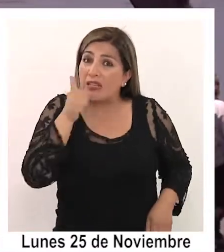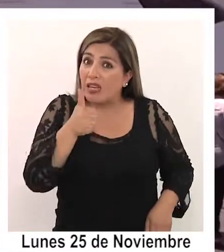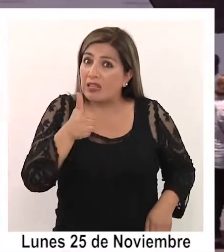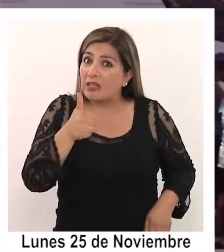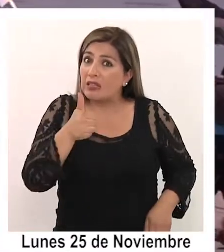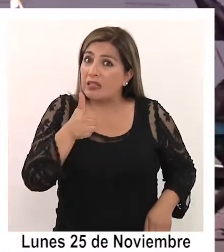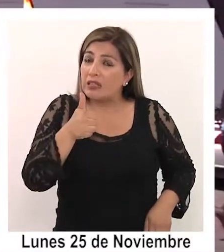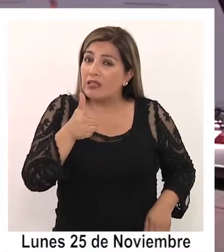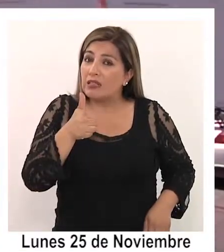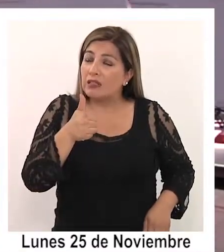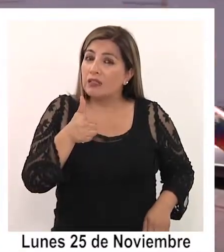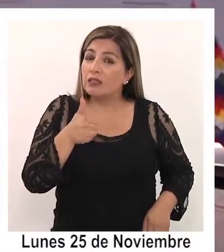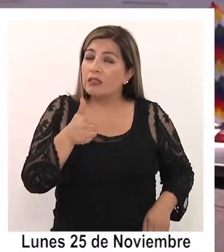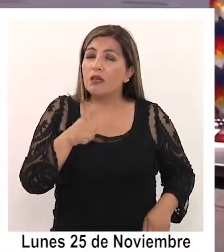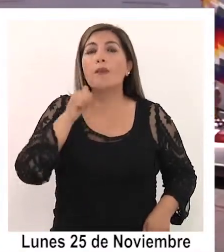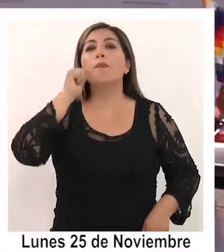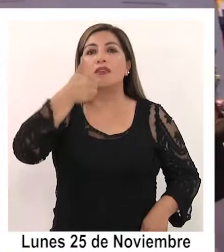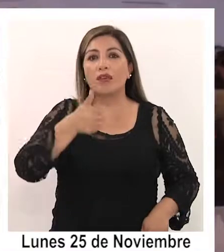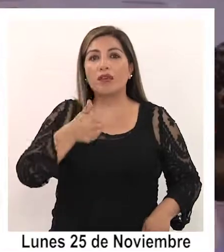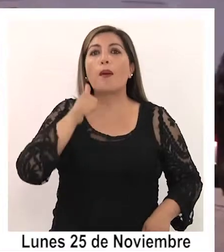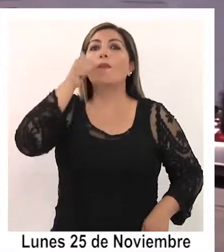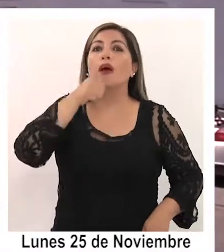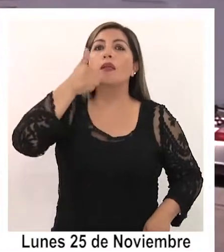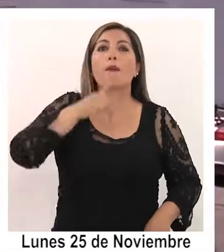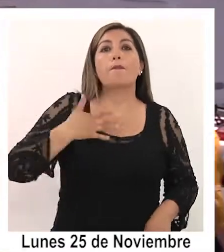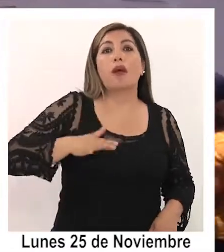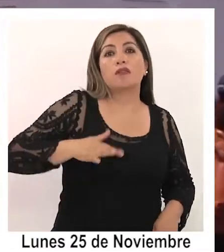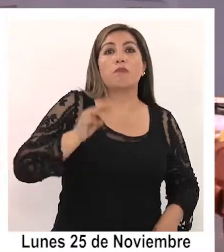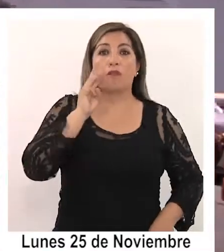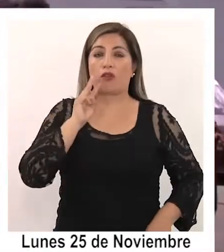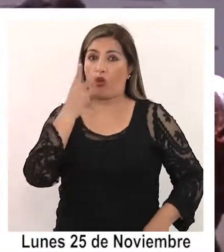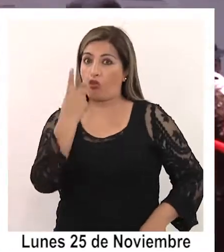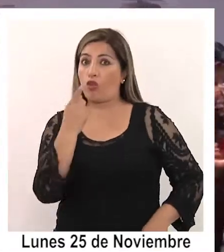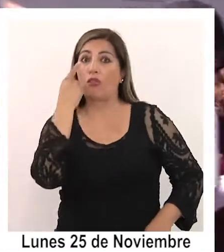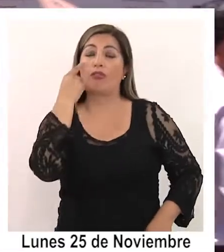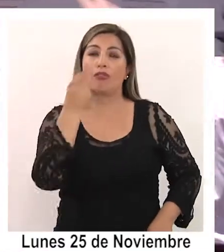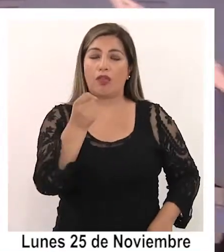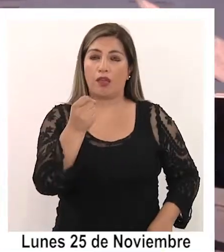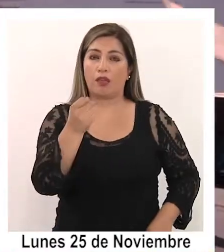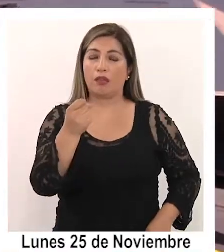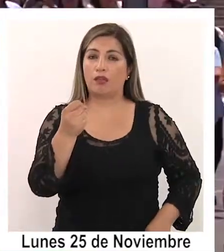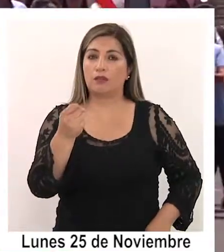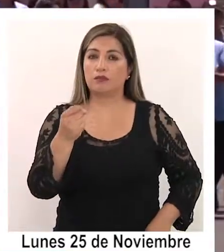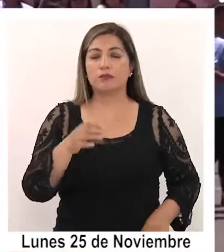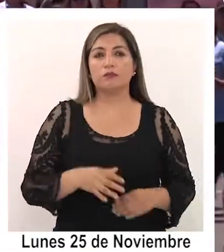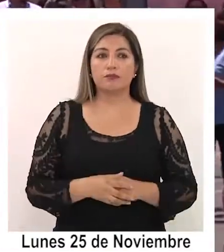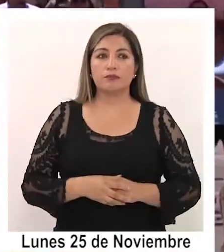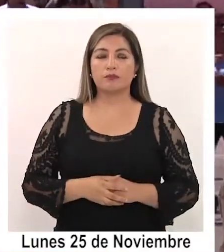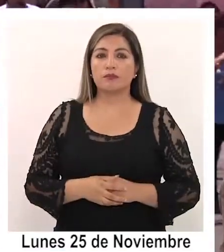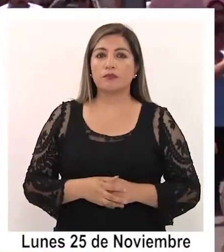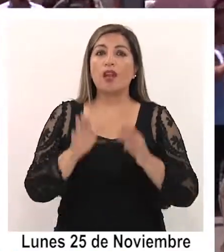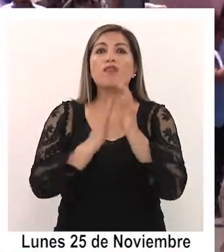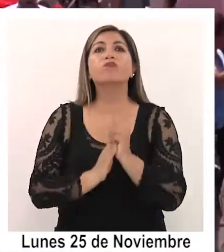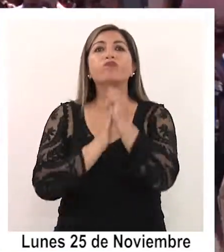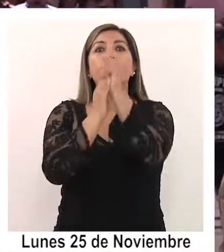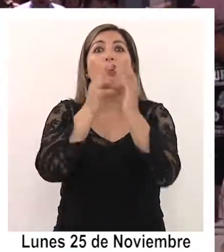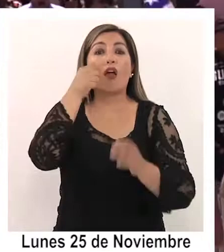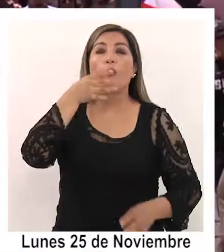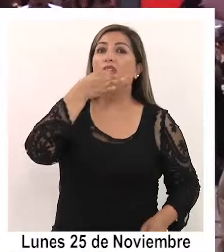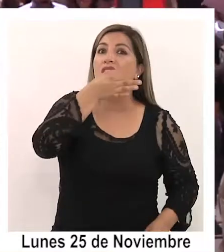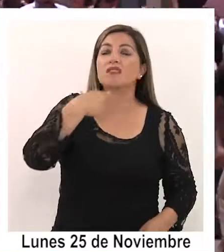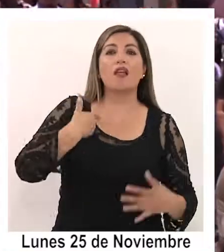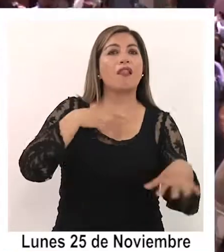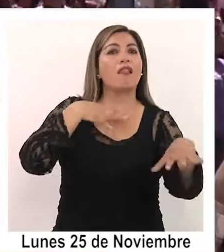tienen proyección? No, mañana y pasado, martes y miércoles. Martes y miércoles es la convocatoria que hay. Los dirigentes manifestaron que